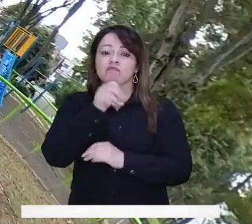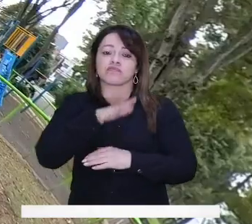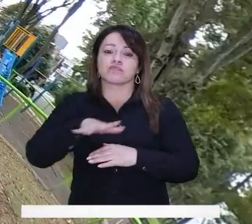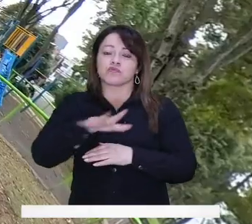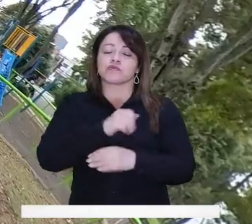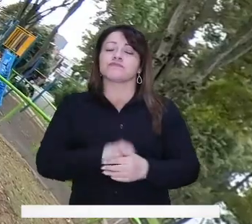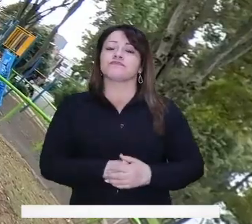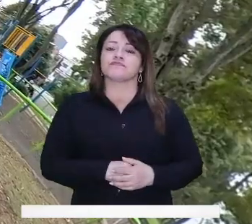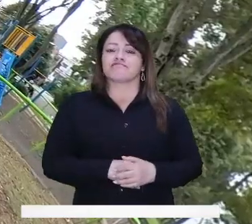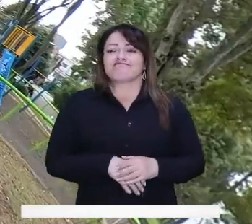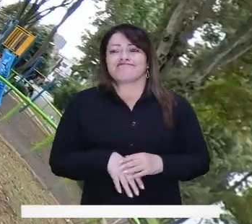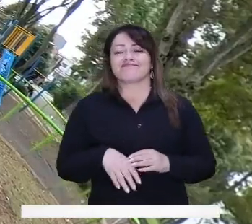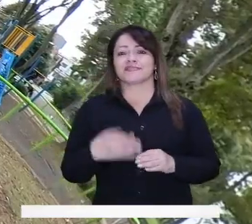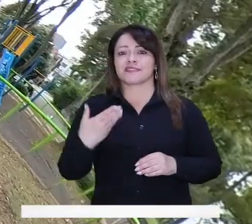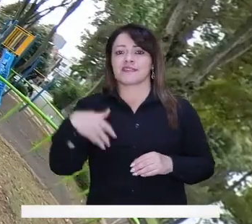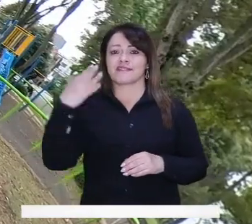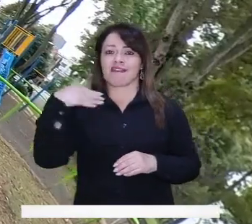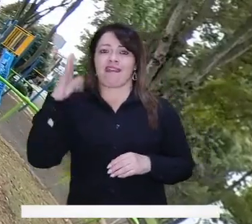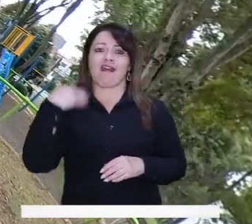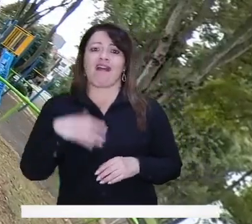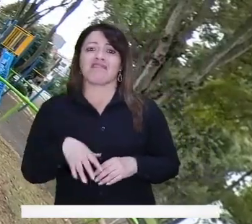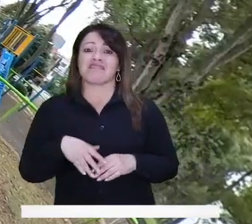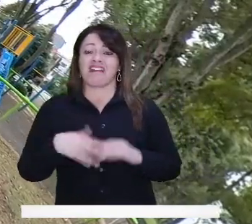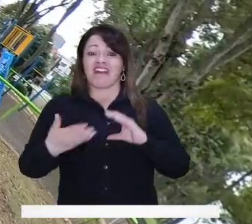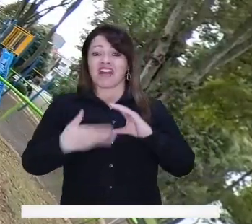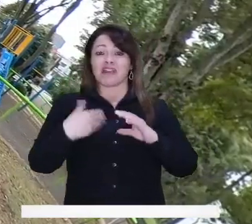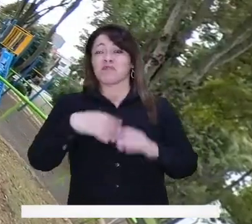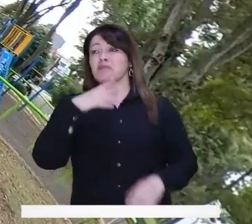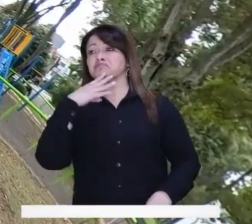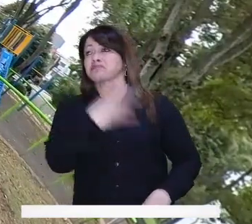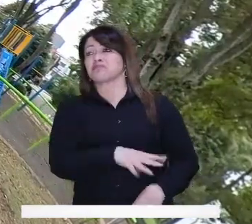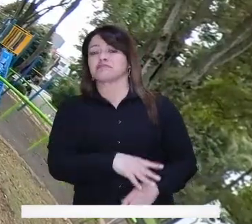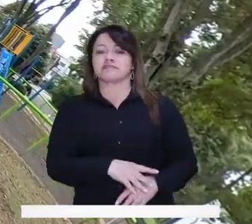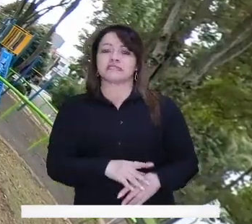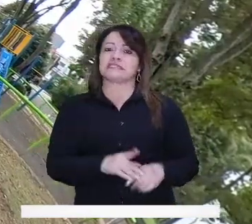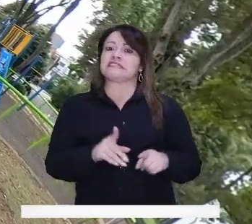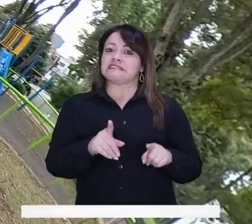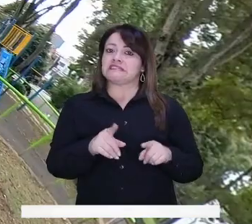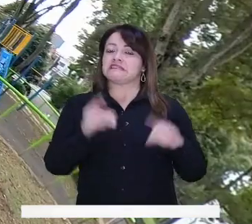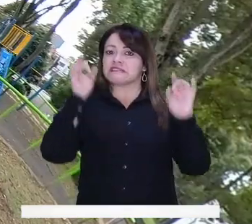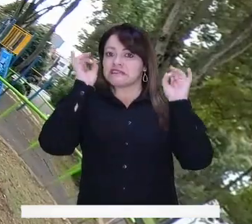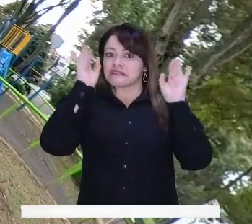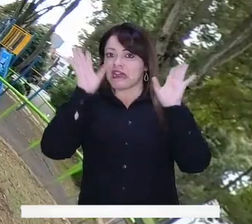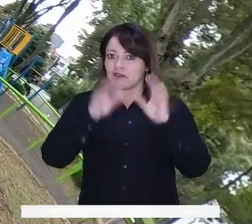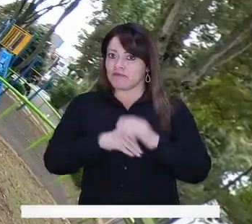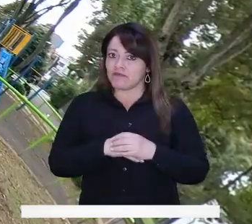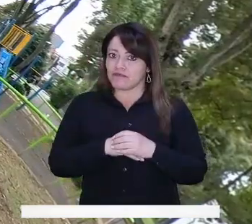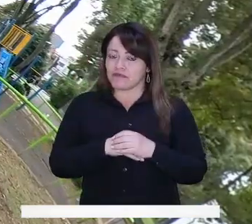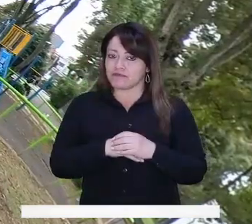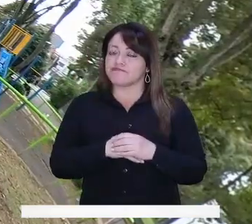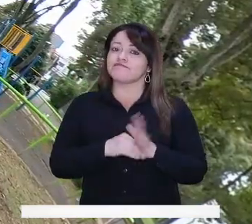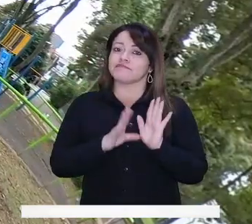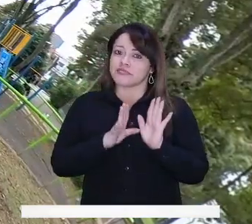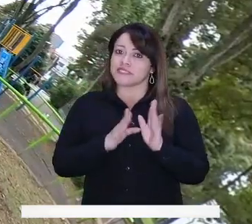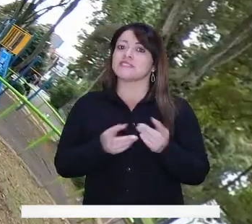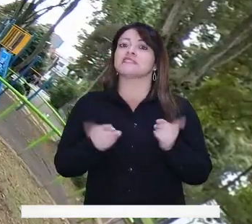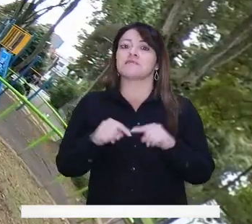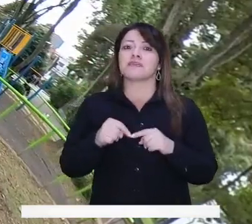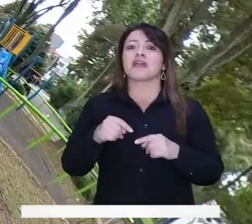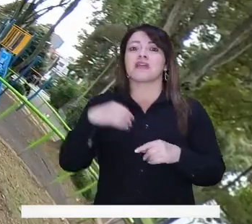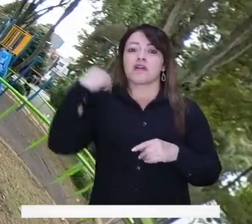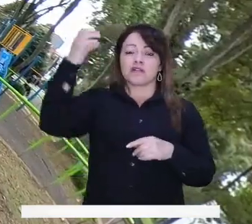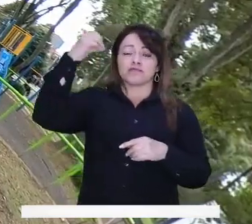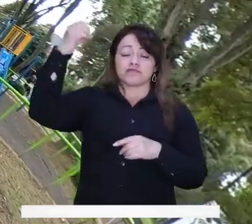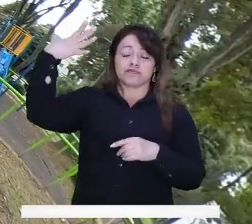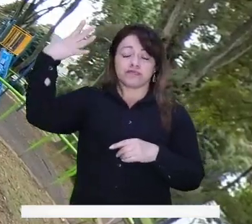naturales. Creo que viene pasando desde hace rato, que no le hemos puesto mucho cuidado en el país. que nos tocó en el